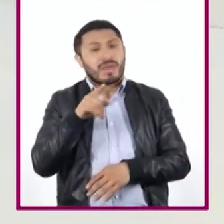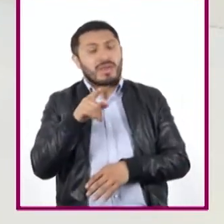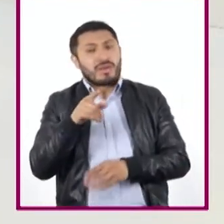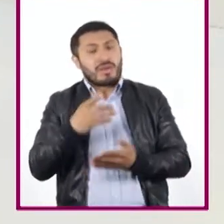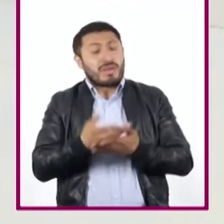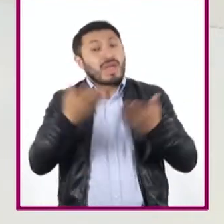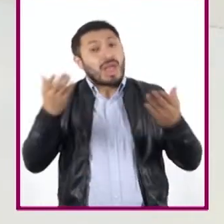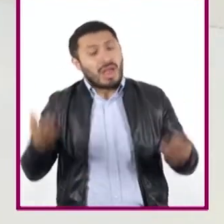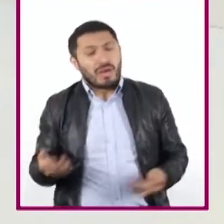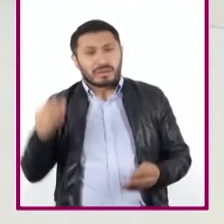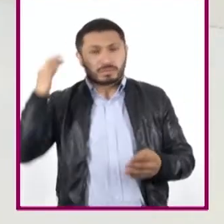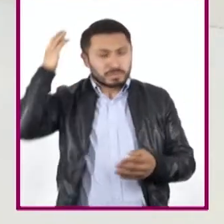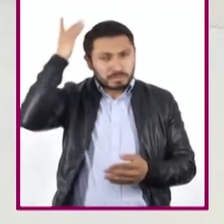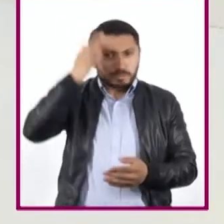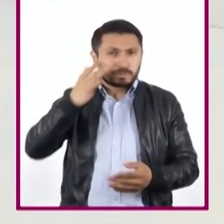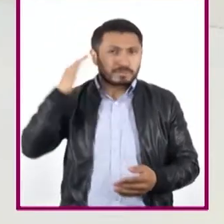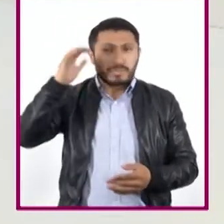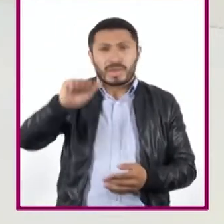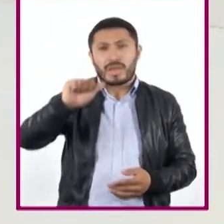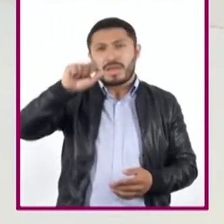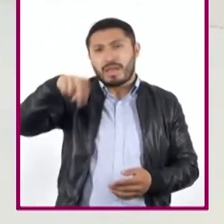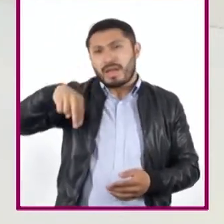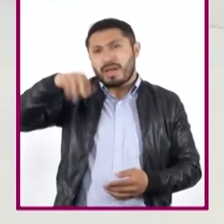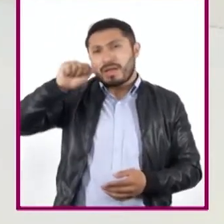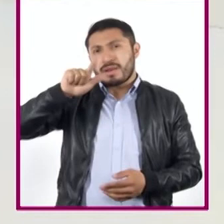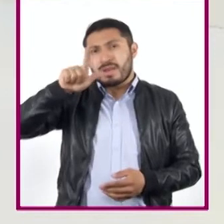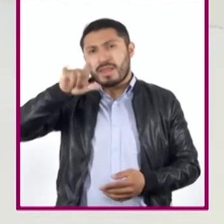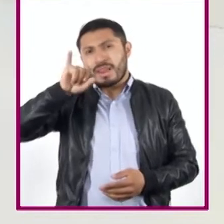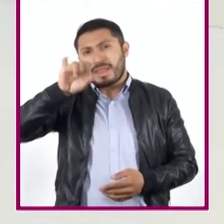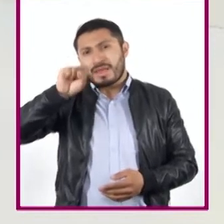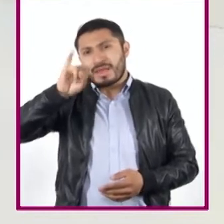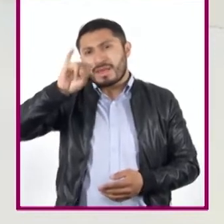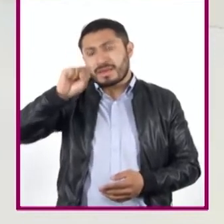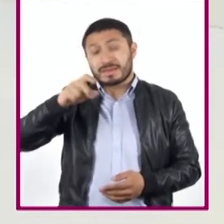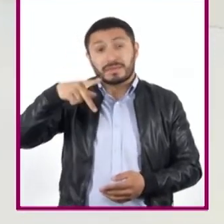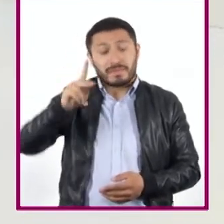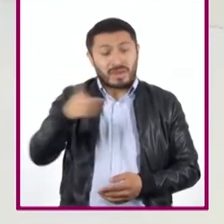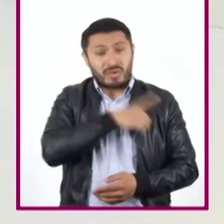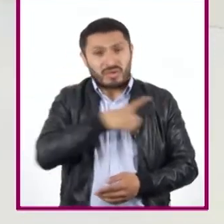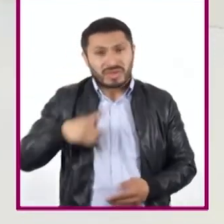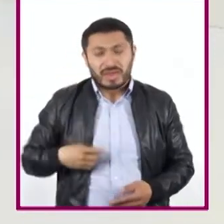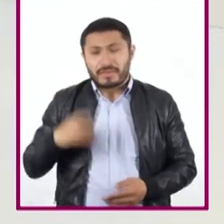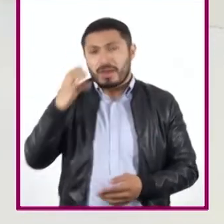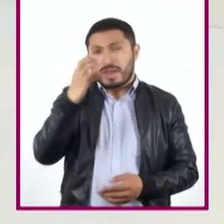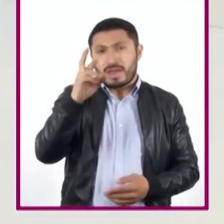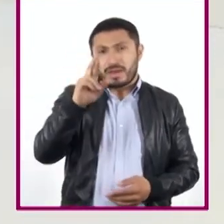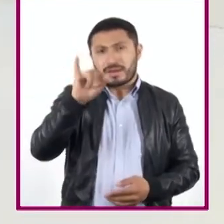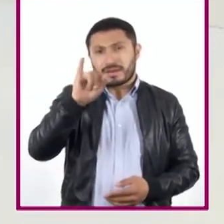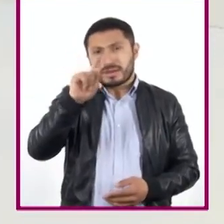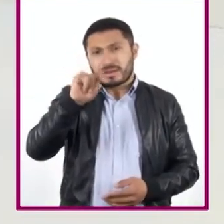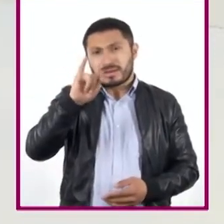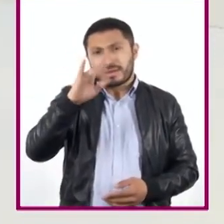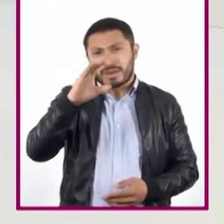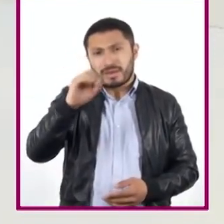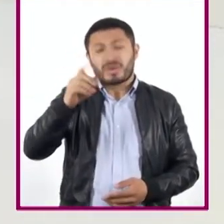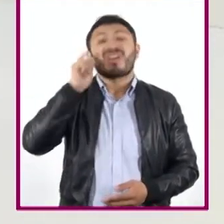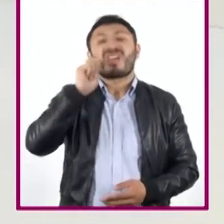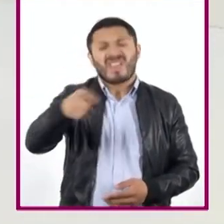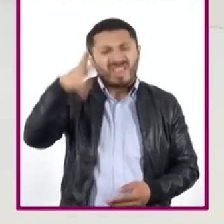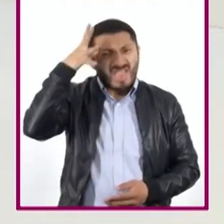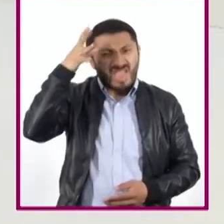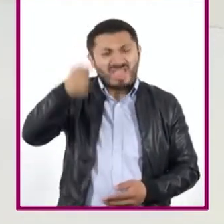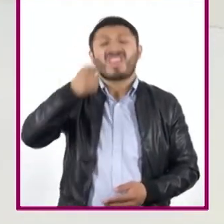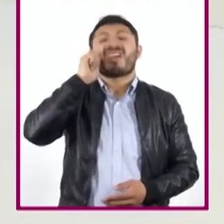procede a su análisis, pero este tiene que ser crítico. Para comprender estos conceptos, los invitamos a ver